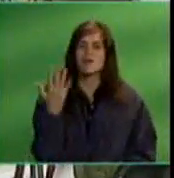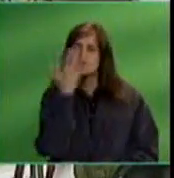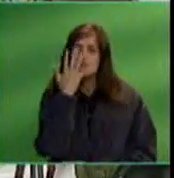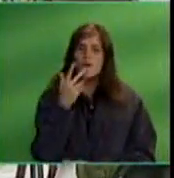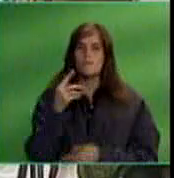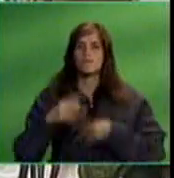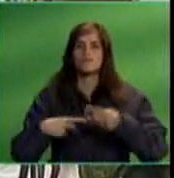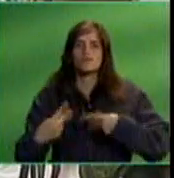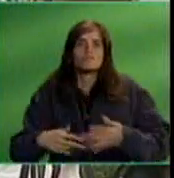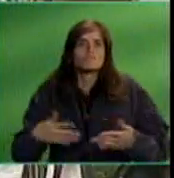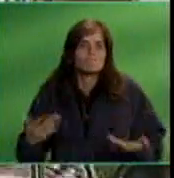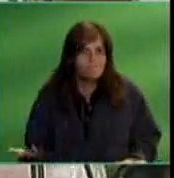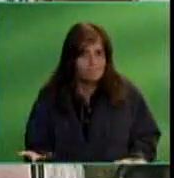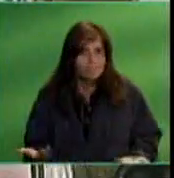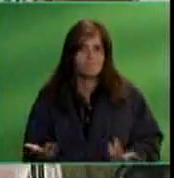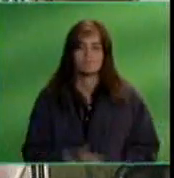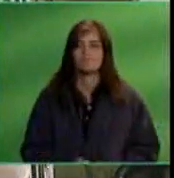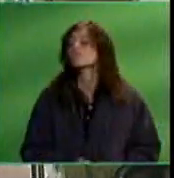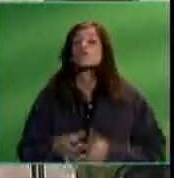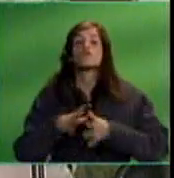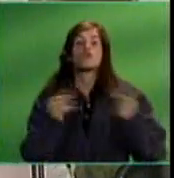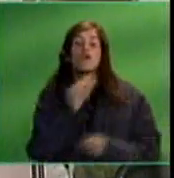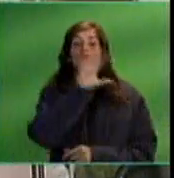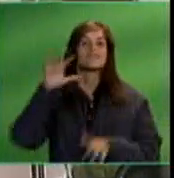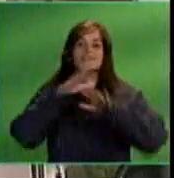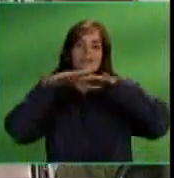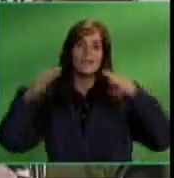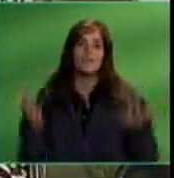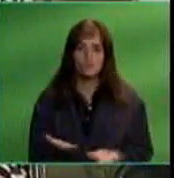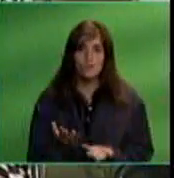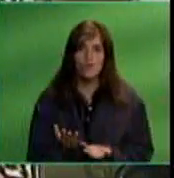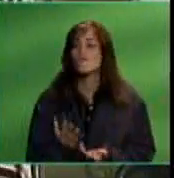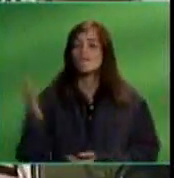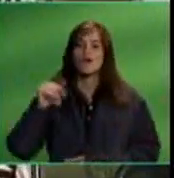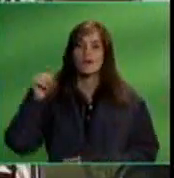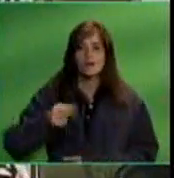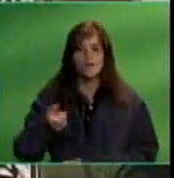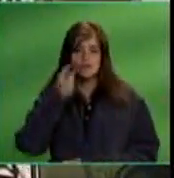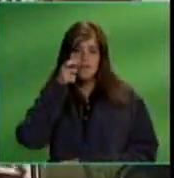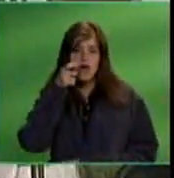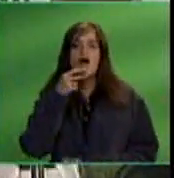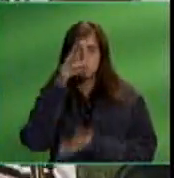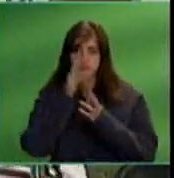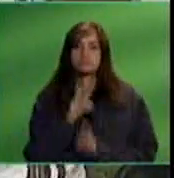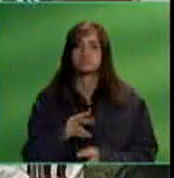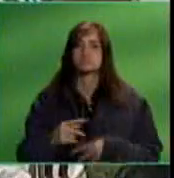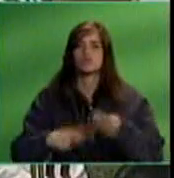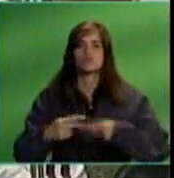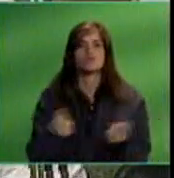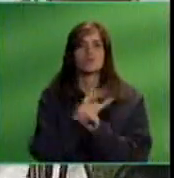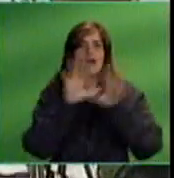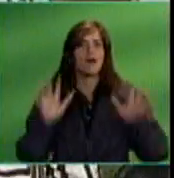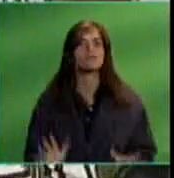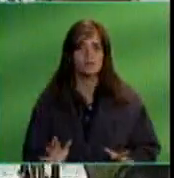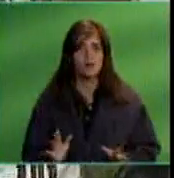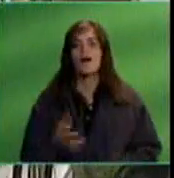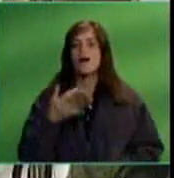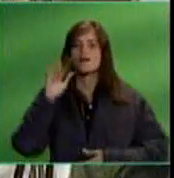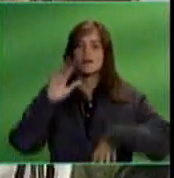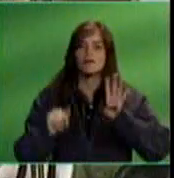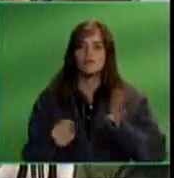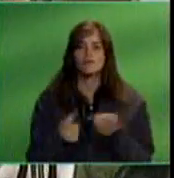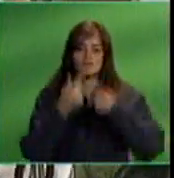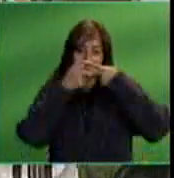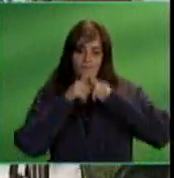el proceso todos los países del mundo que vinieron como observadores reconocen que el proceso es transparente hay 14